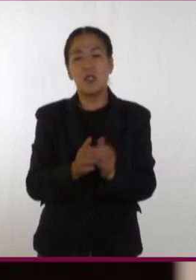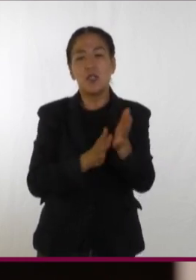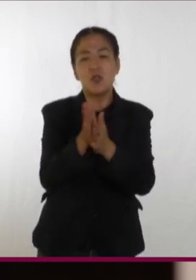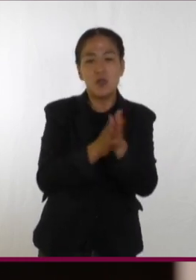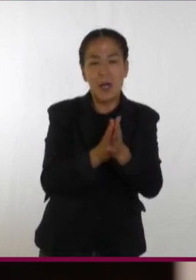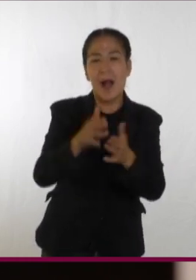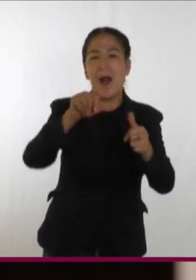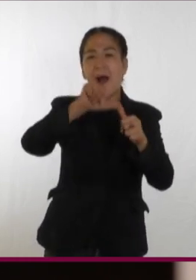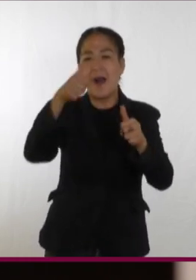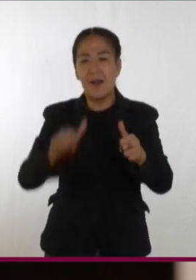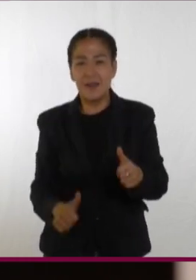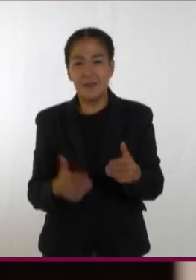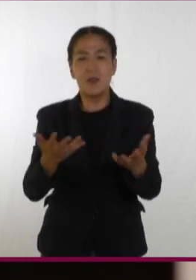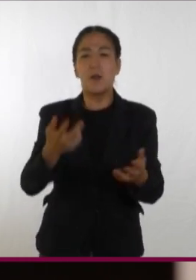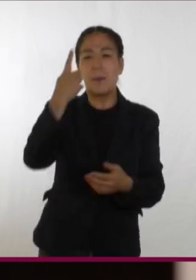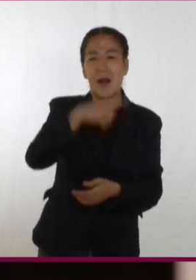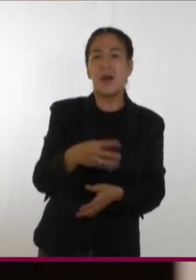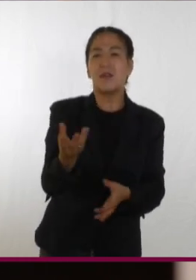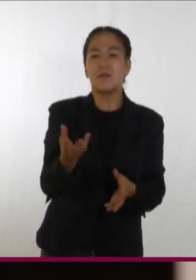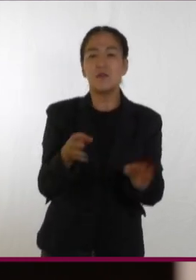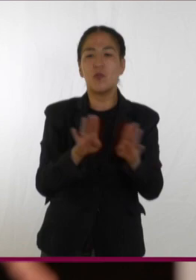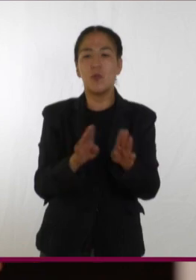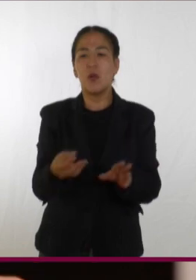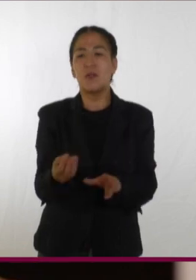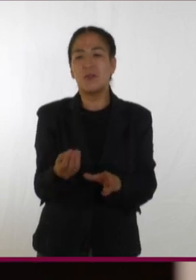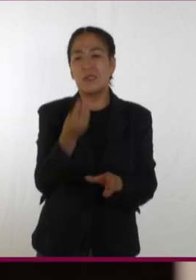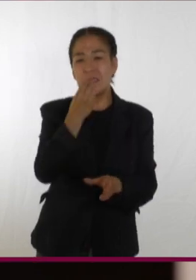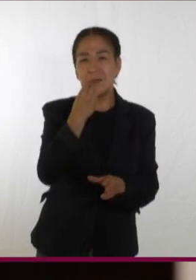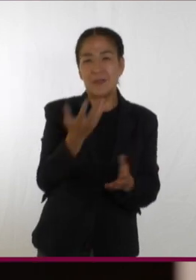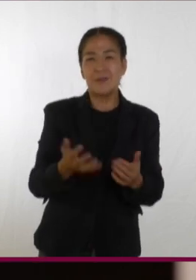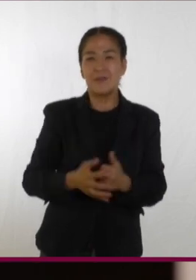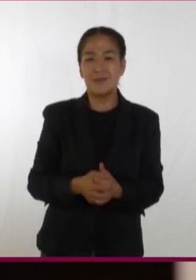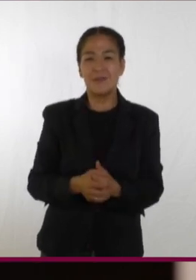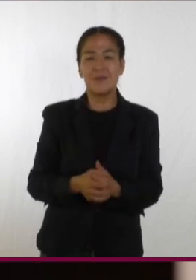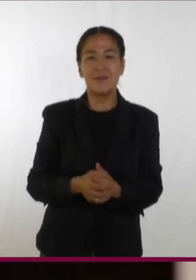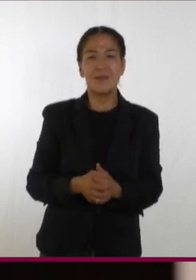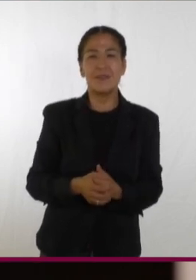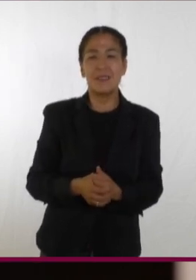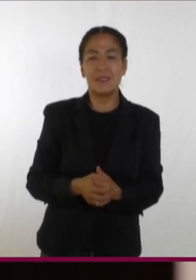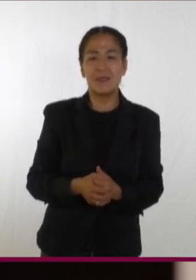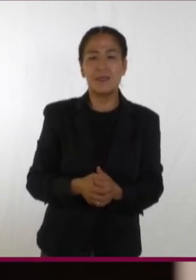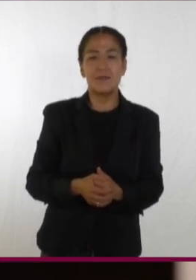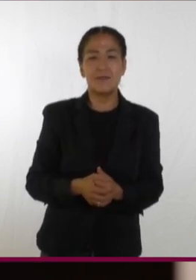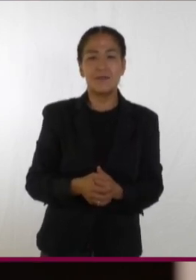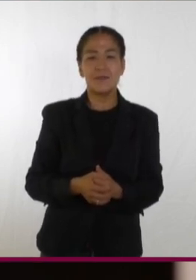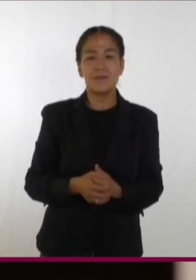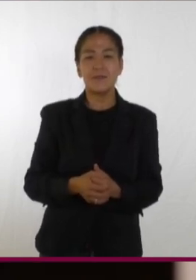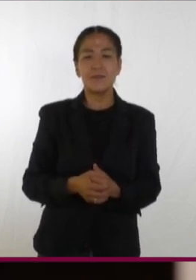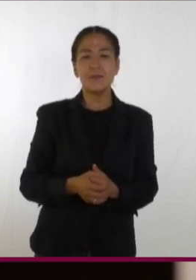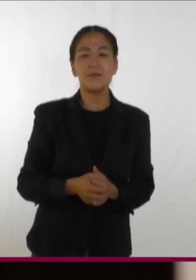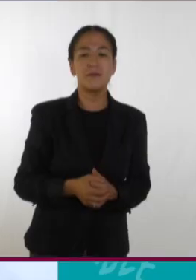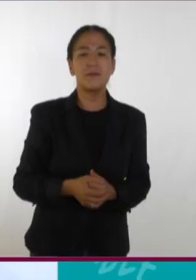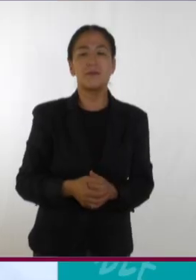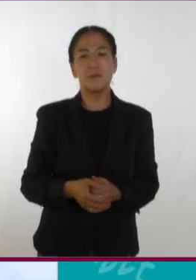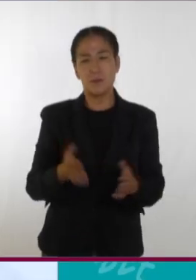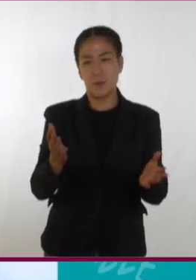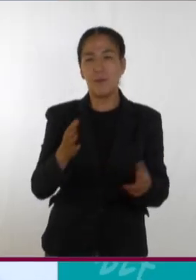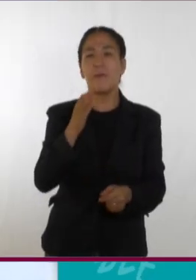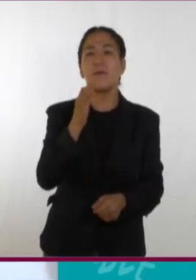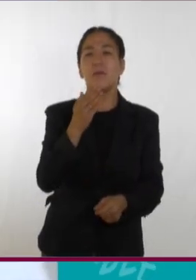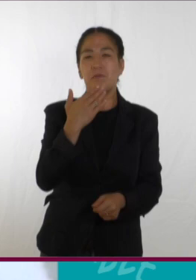para el chocolate que sea tipo artesanal como para su producción en masa, pues.